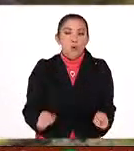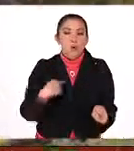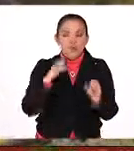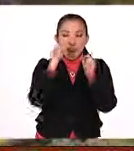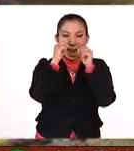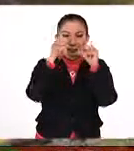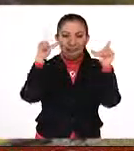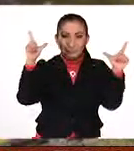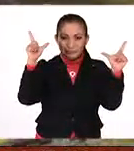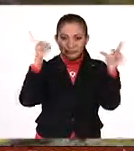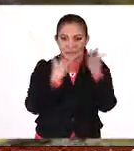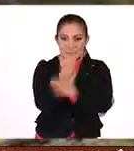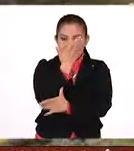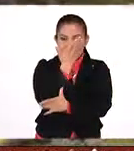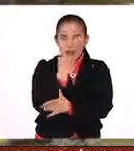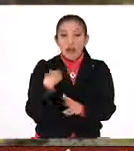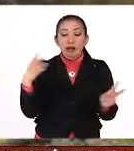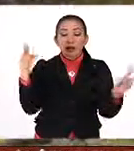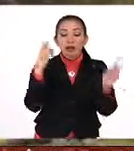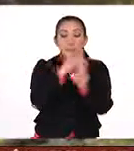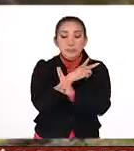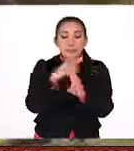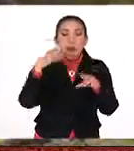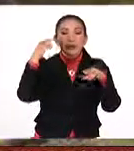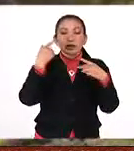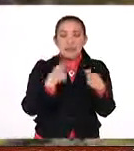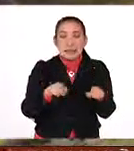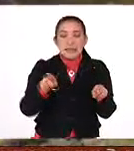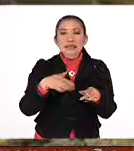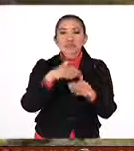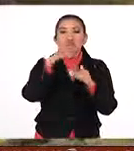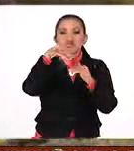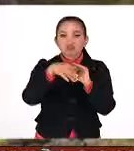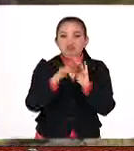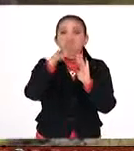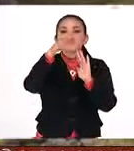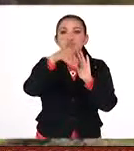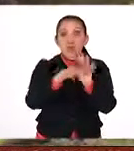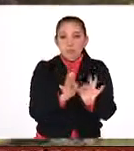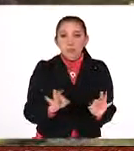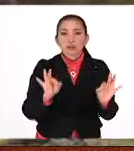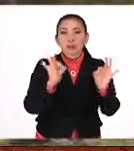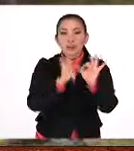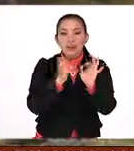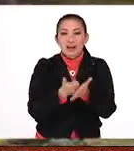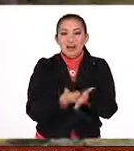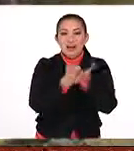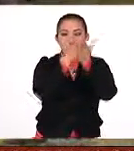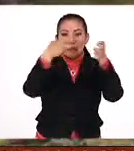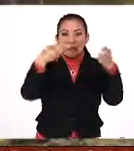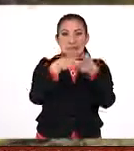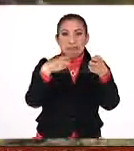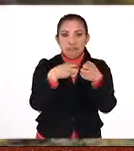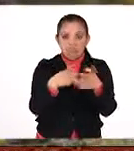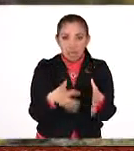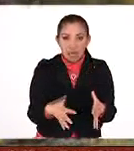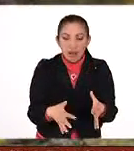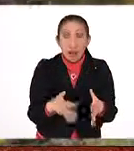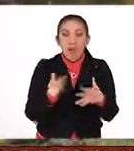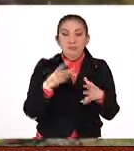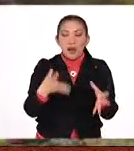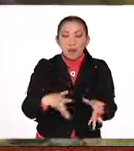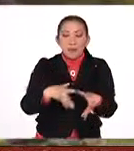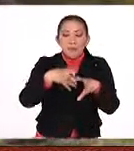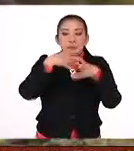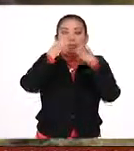despertar de la respiración rítmica es muy importante porque puede ayudarte a reducir el estrés se recomienda inhalar